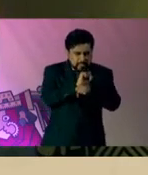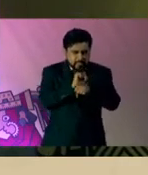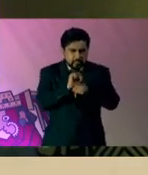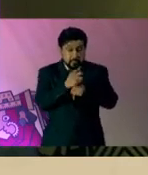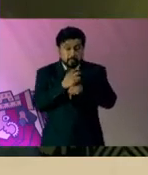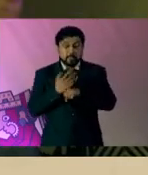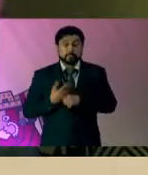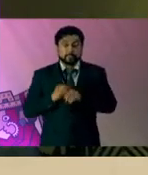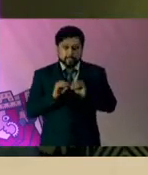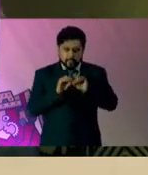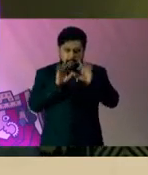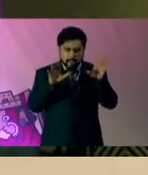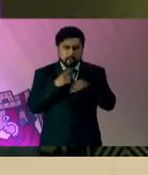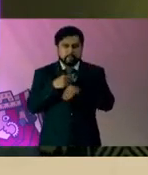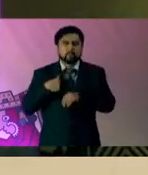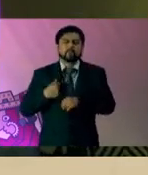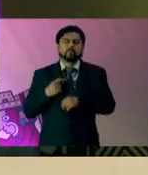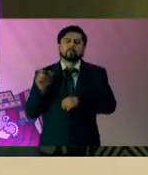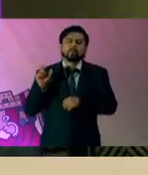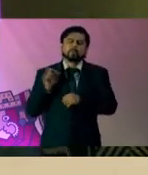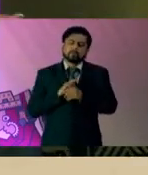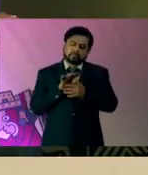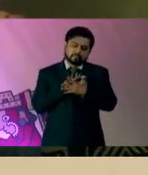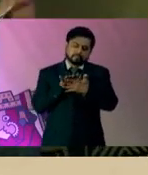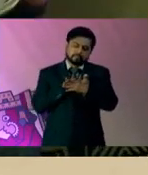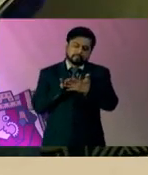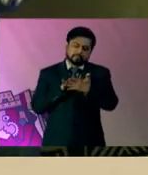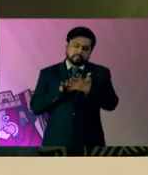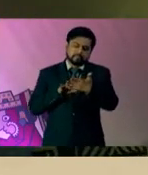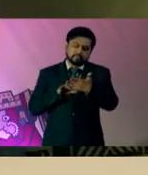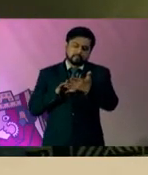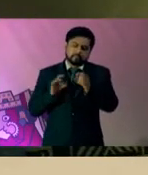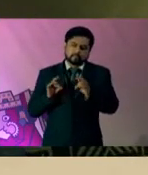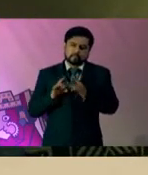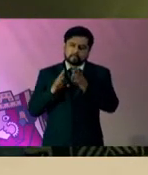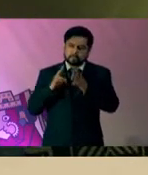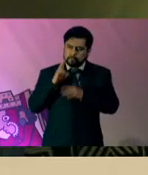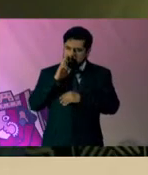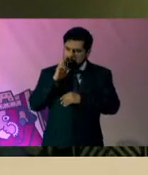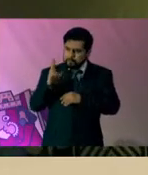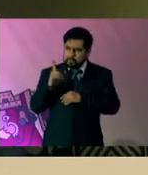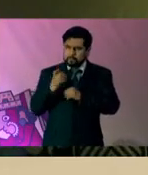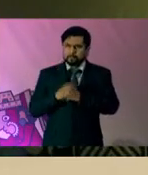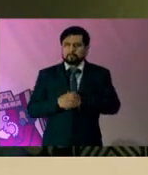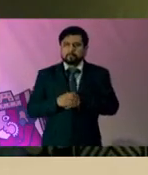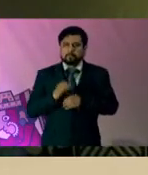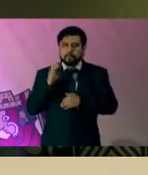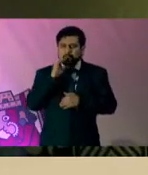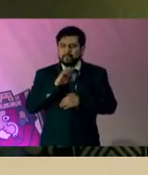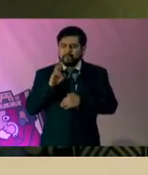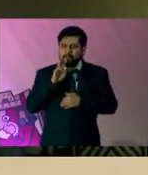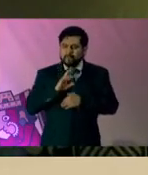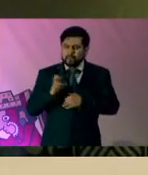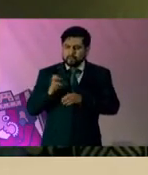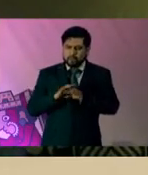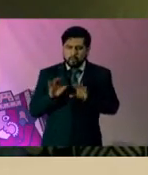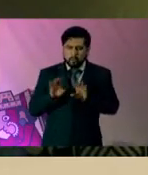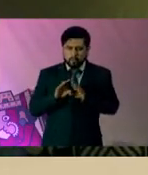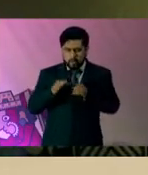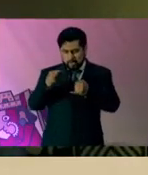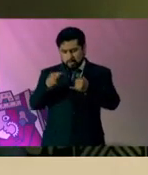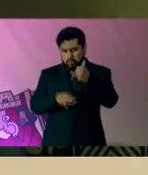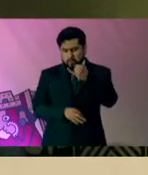y ahorita yo estaba york cuando estaba yo leyendo este y bibi éste con ésta carranza leyendo este el último